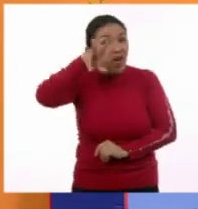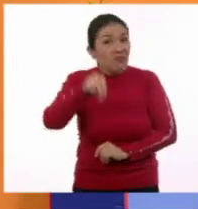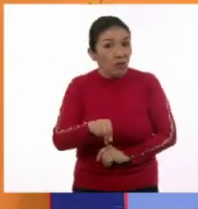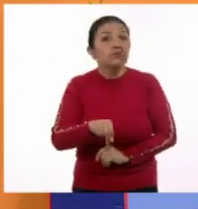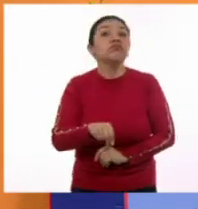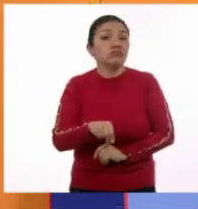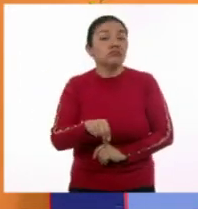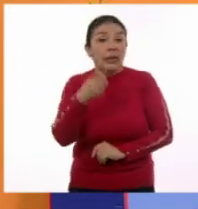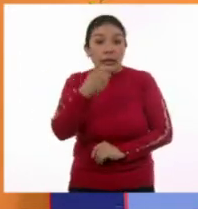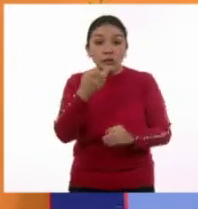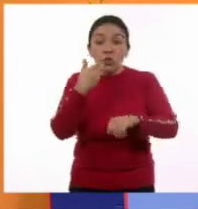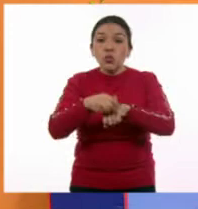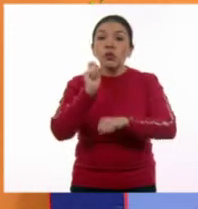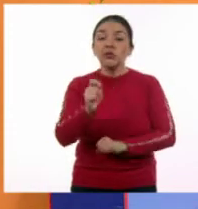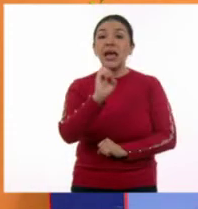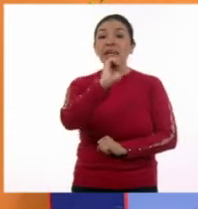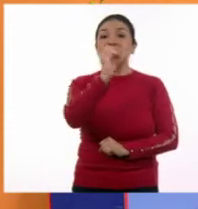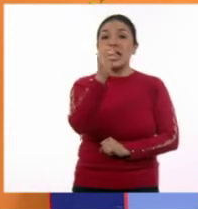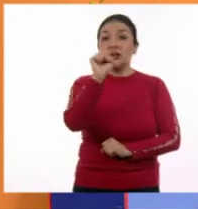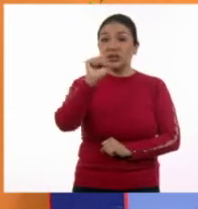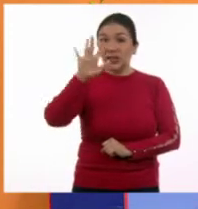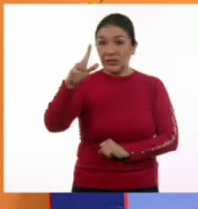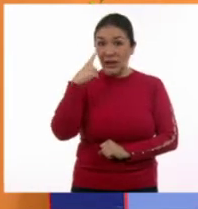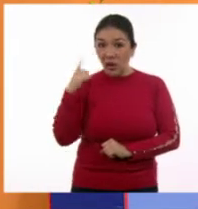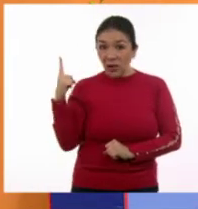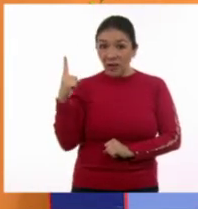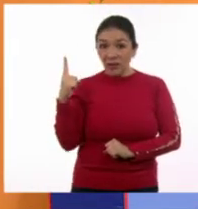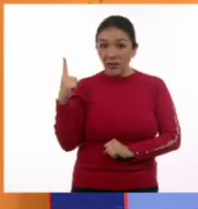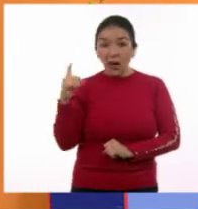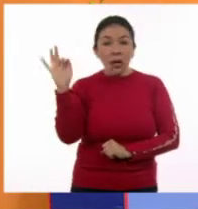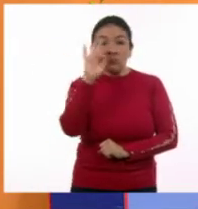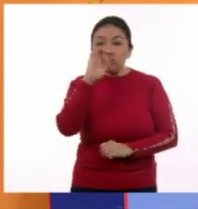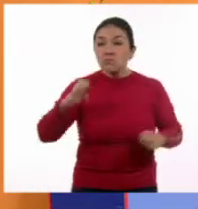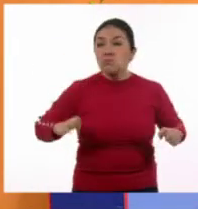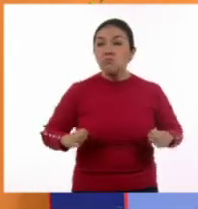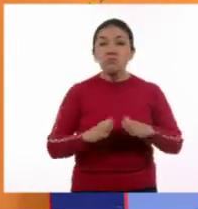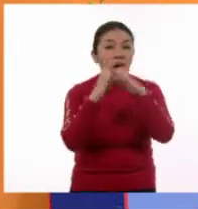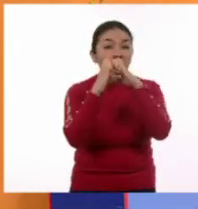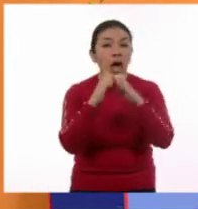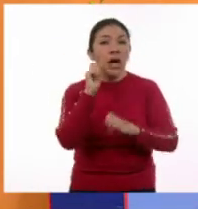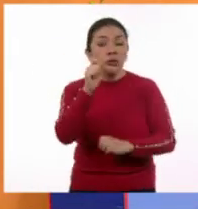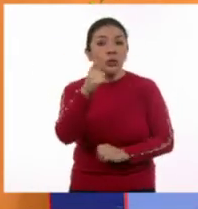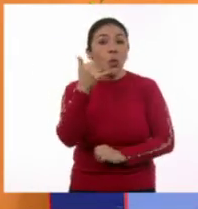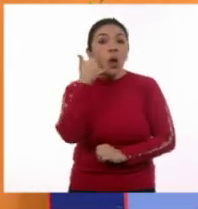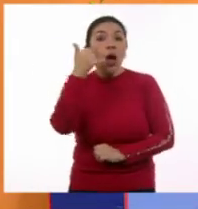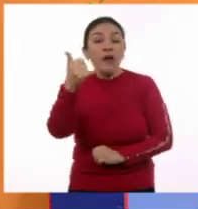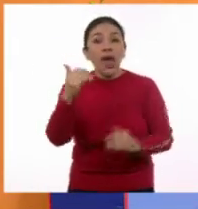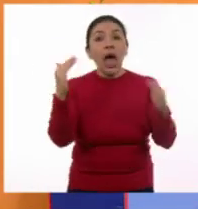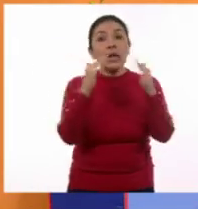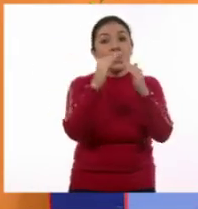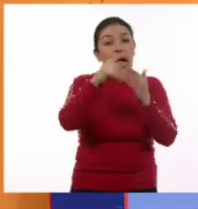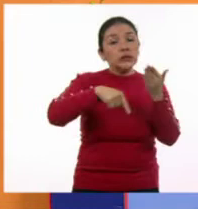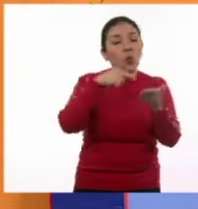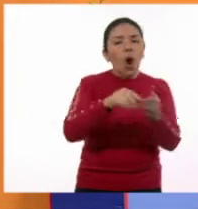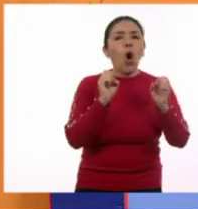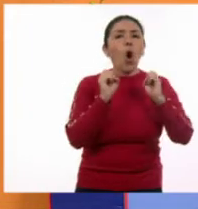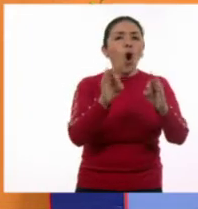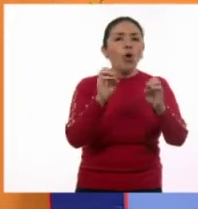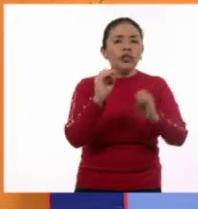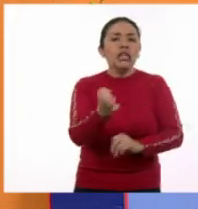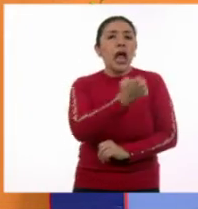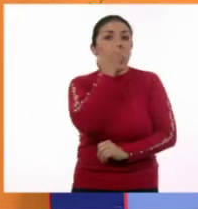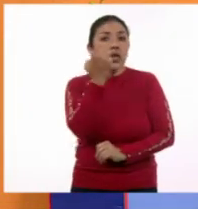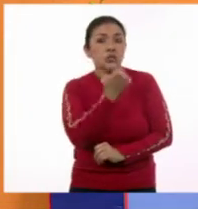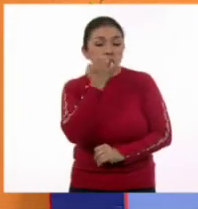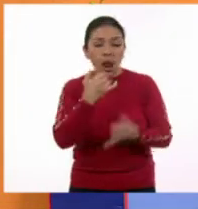esos números son 165 en caso de que hables desde una casa a una oficina a una